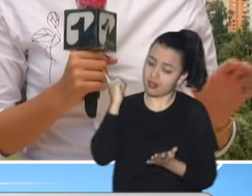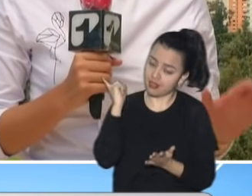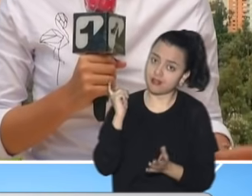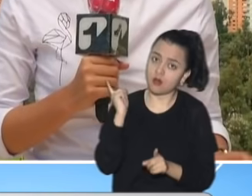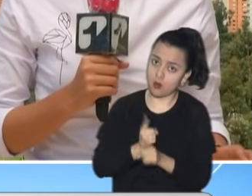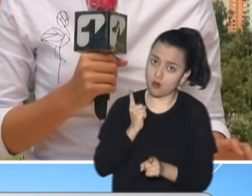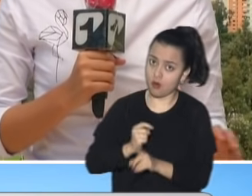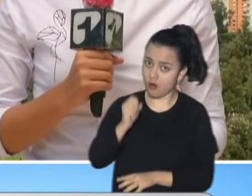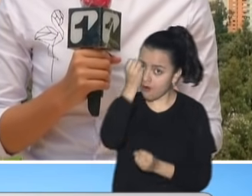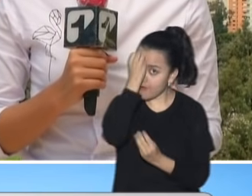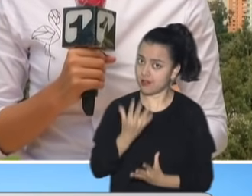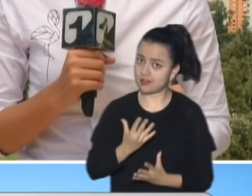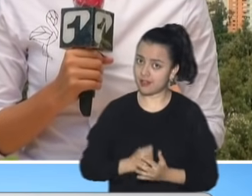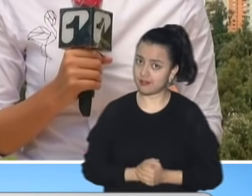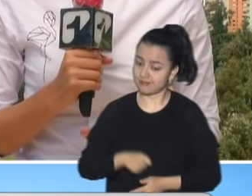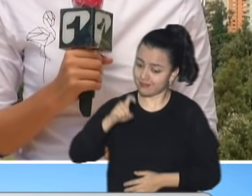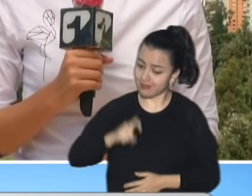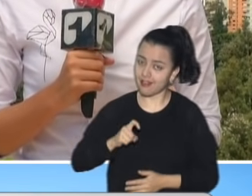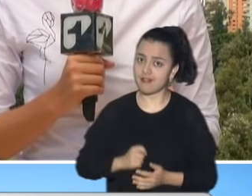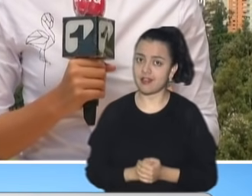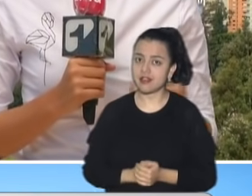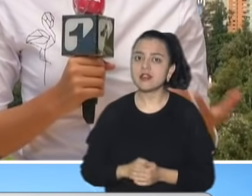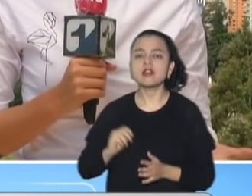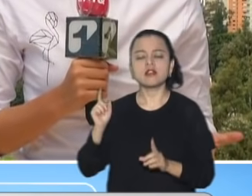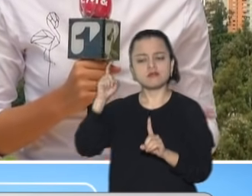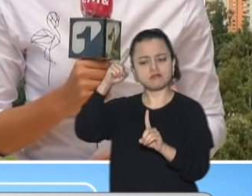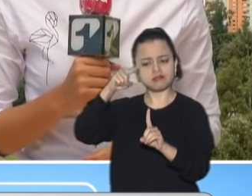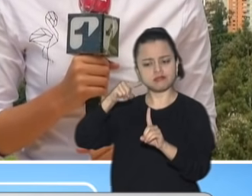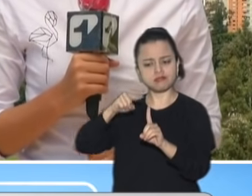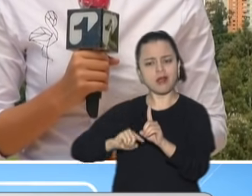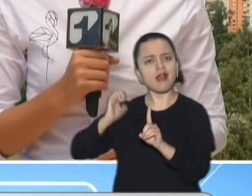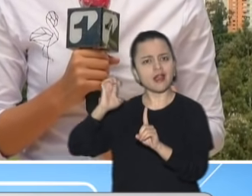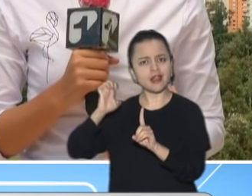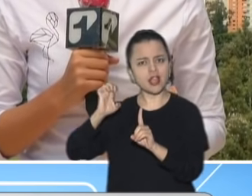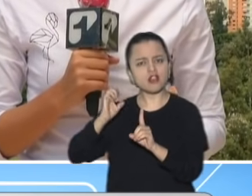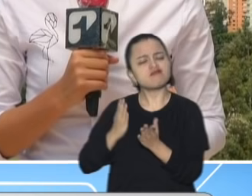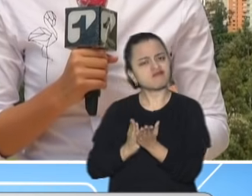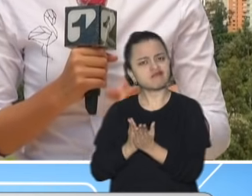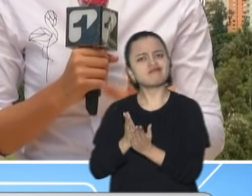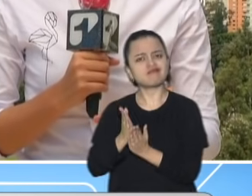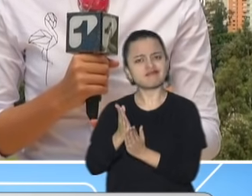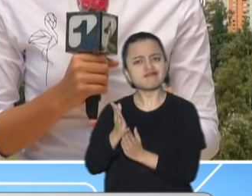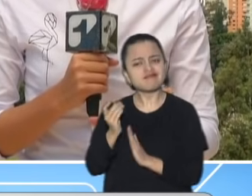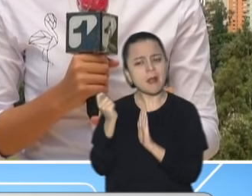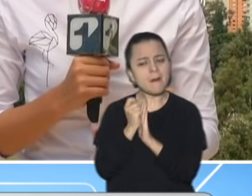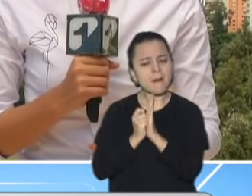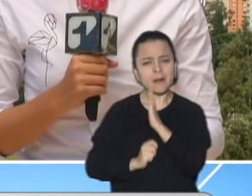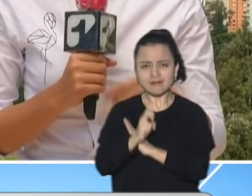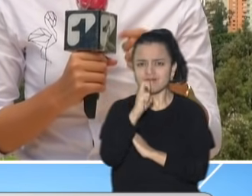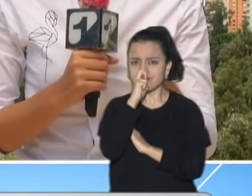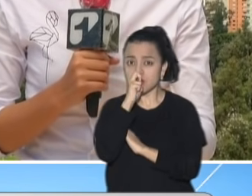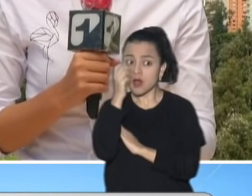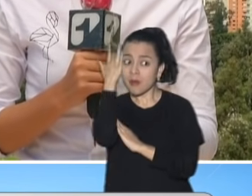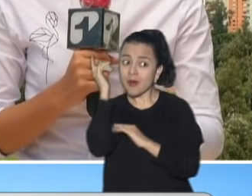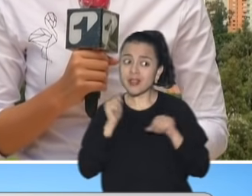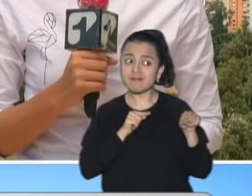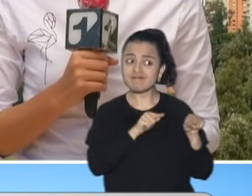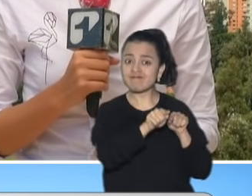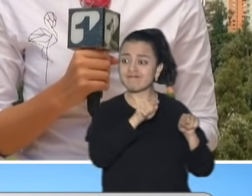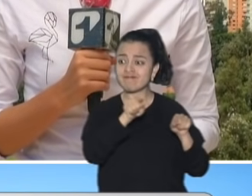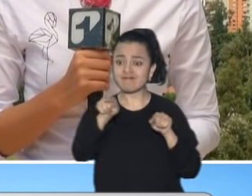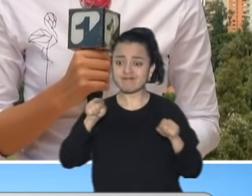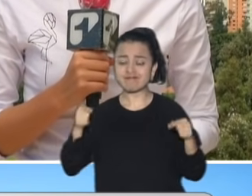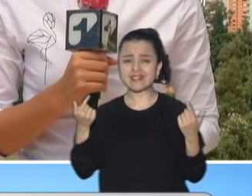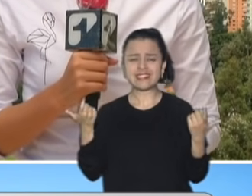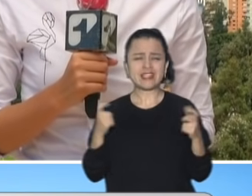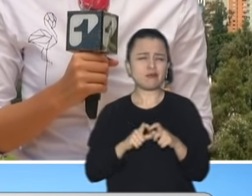cédula se mantendrá todo el mes de enero debido a algunas aglomeraciones que puedan registrarse en esos lugares que prestan servicios